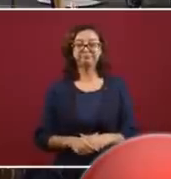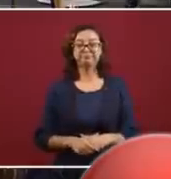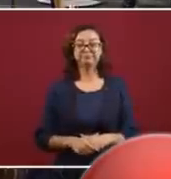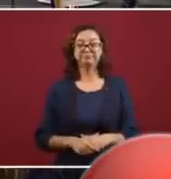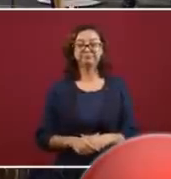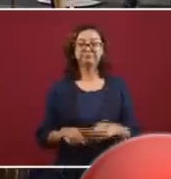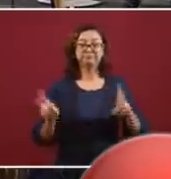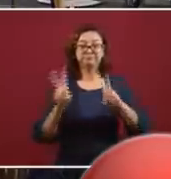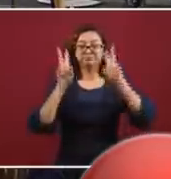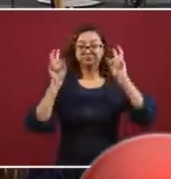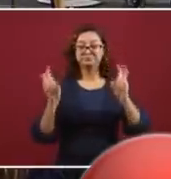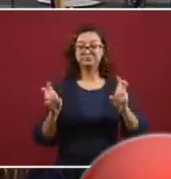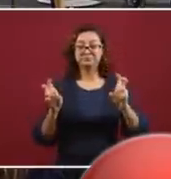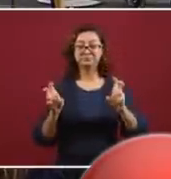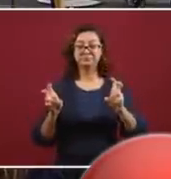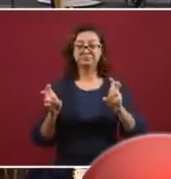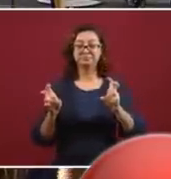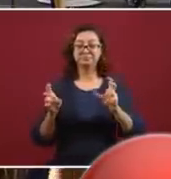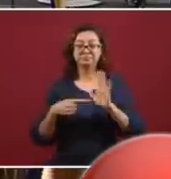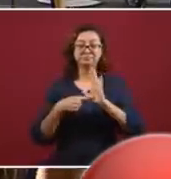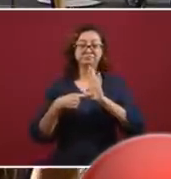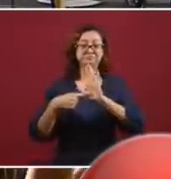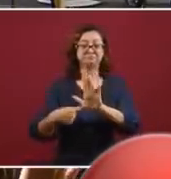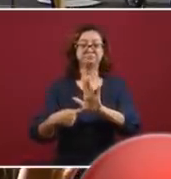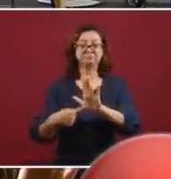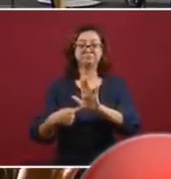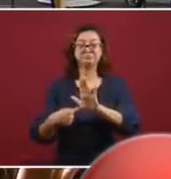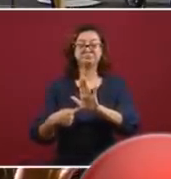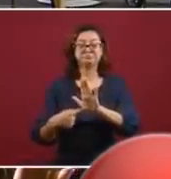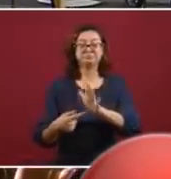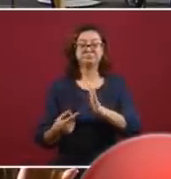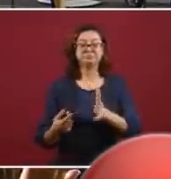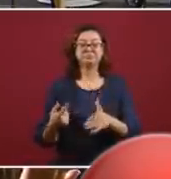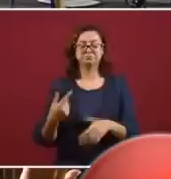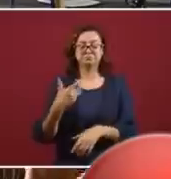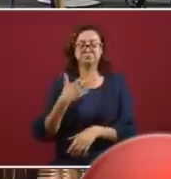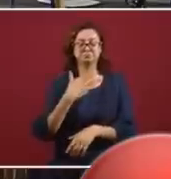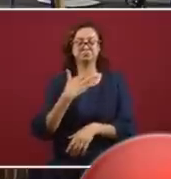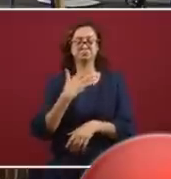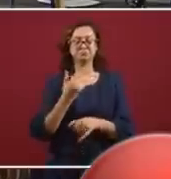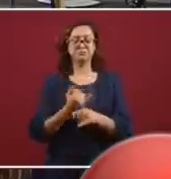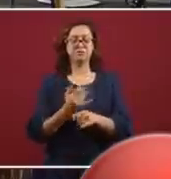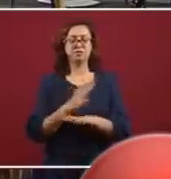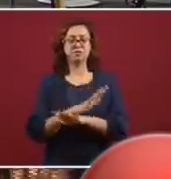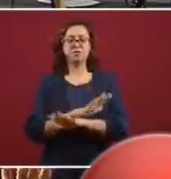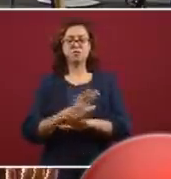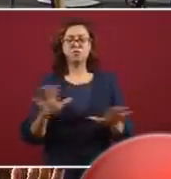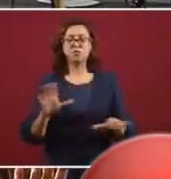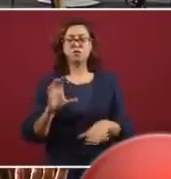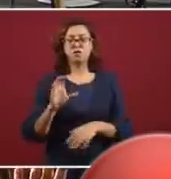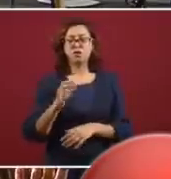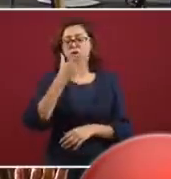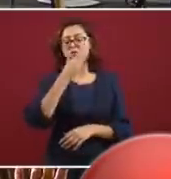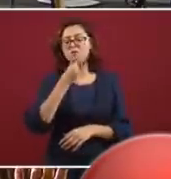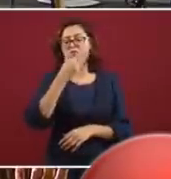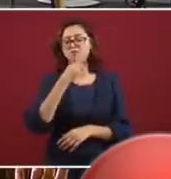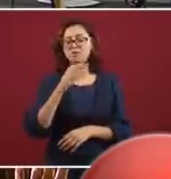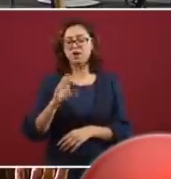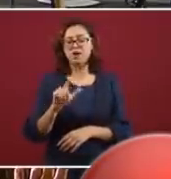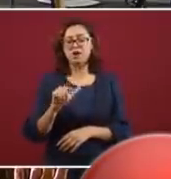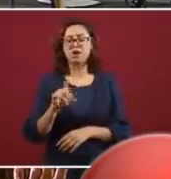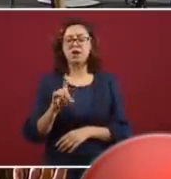aclarando este tema, que tengo el informe que fue Claudio X González el